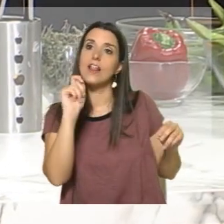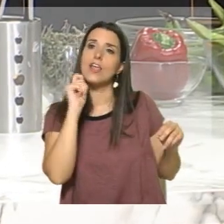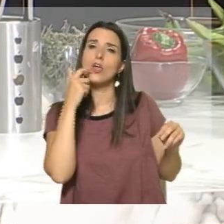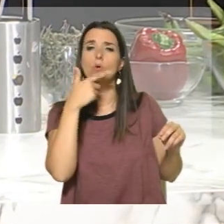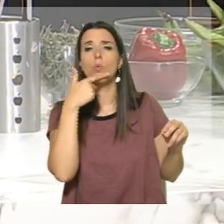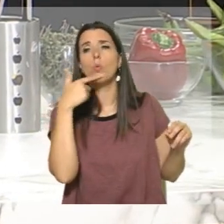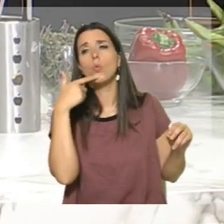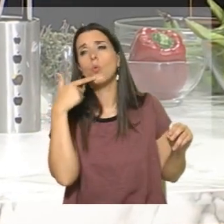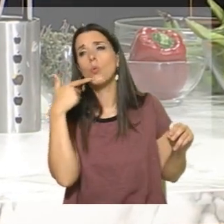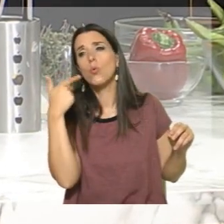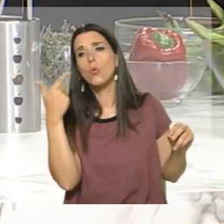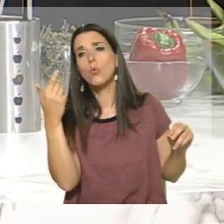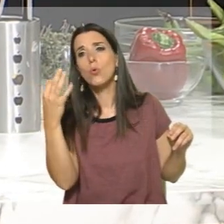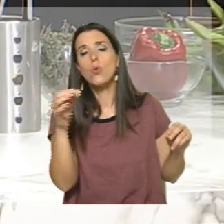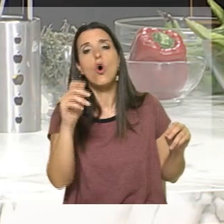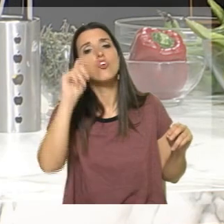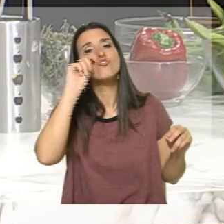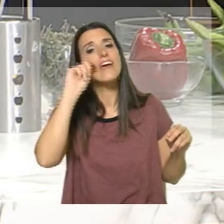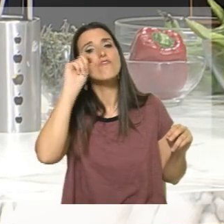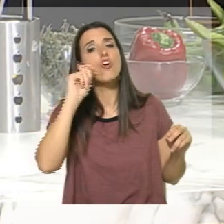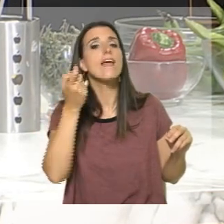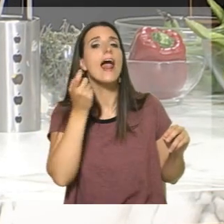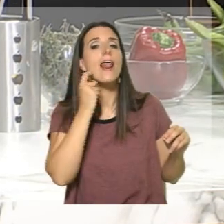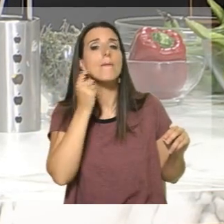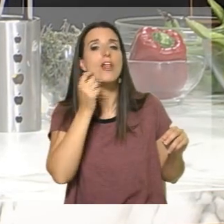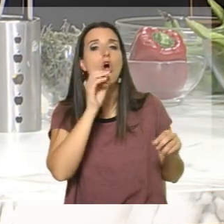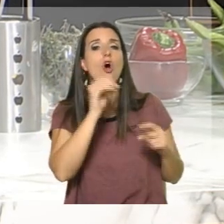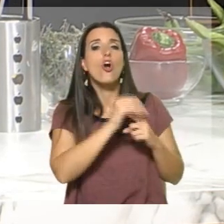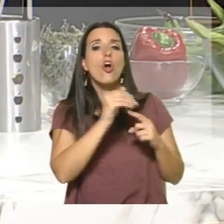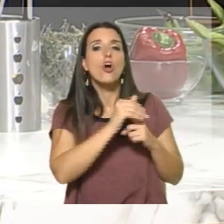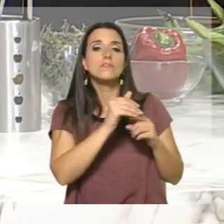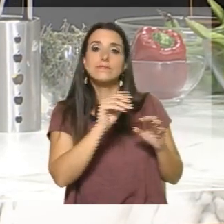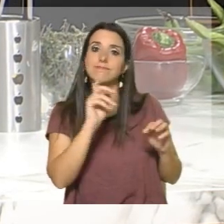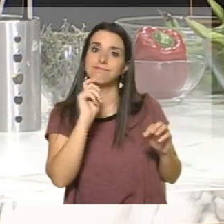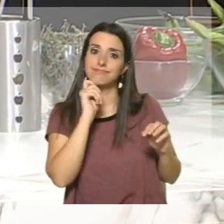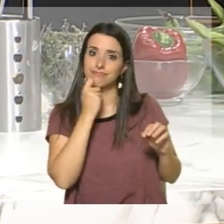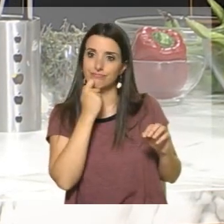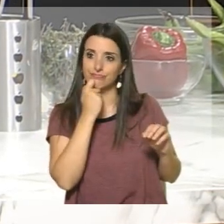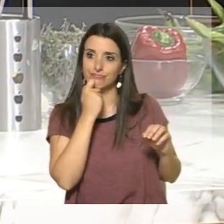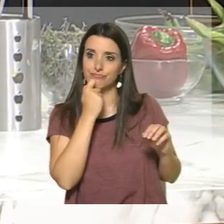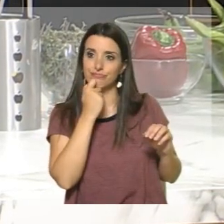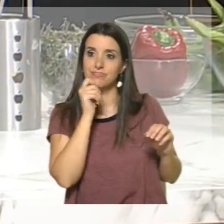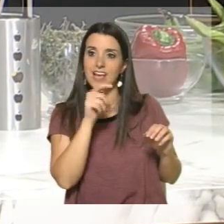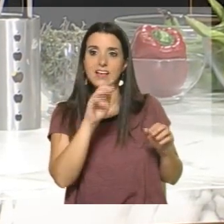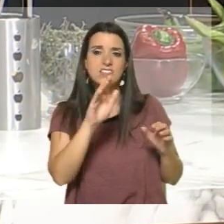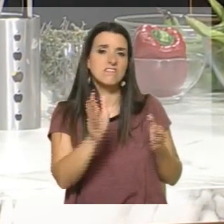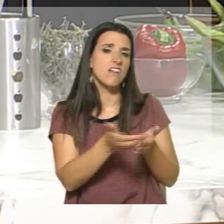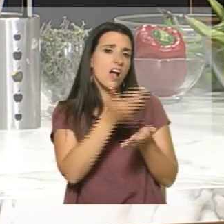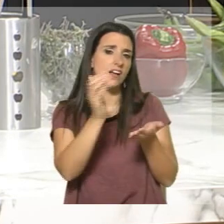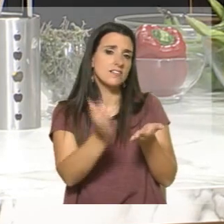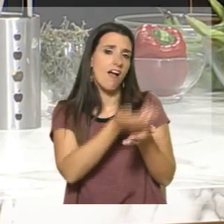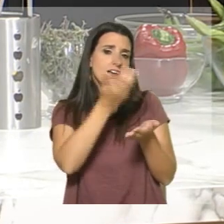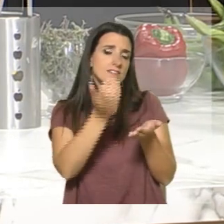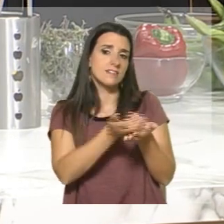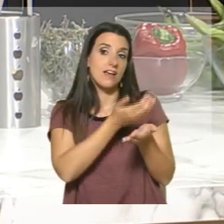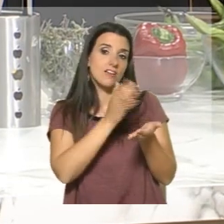rico! Provolone. Cebolla caramelizada y champiñón. ¡Deli! Y ahí va sacando, tranquilo. Esto lo dejas